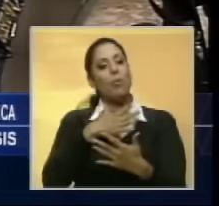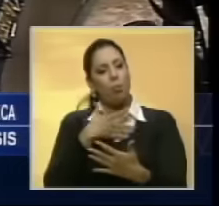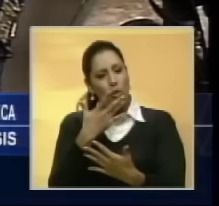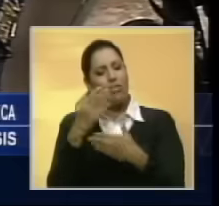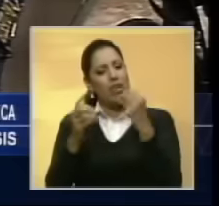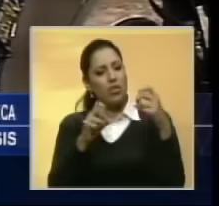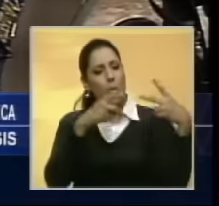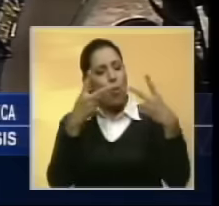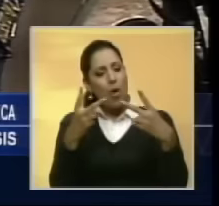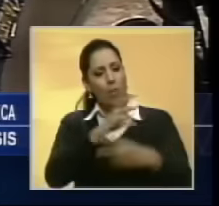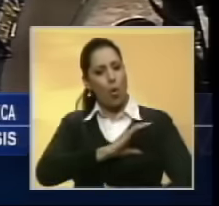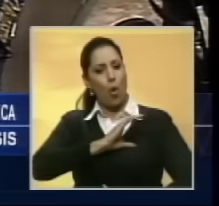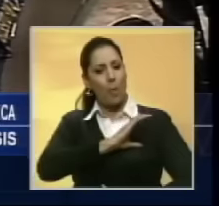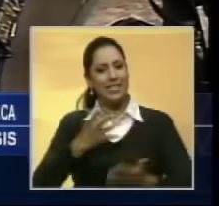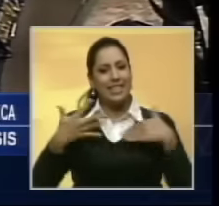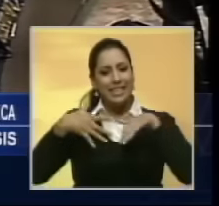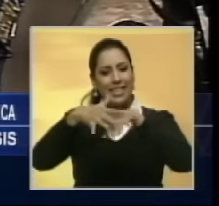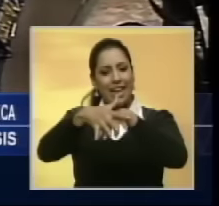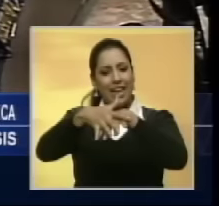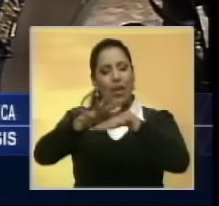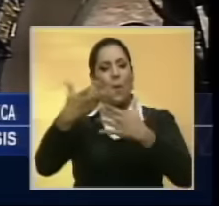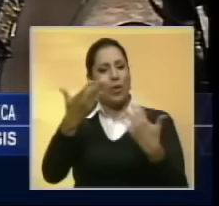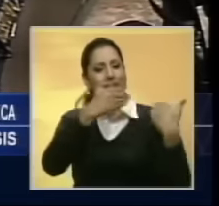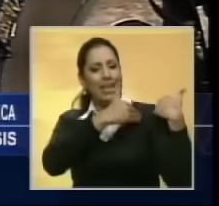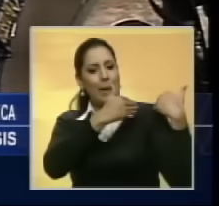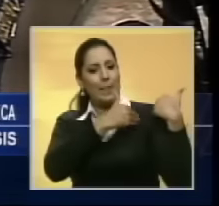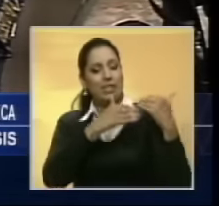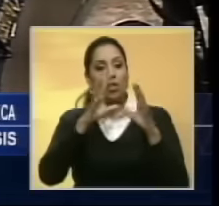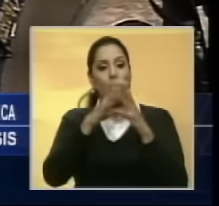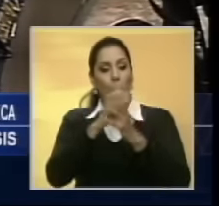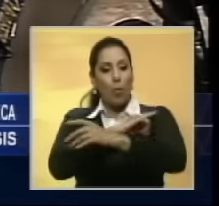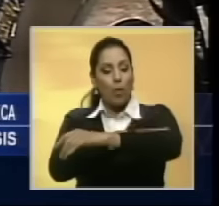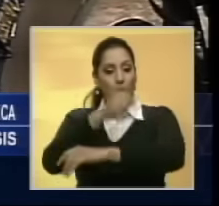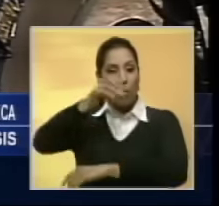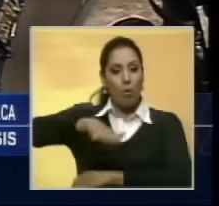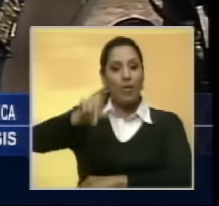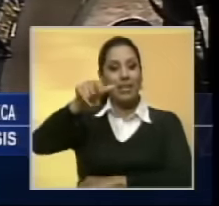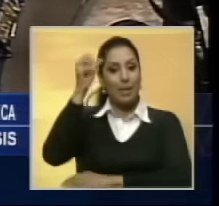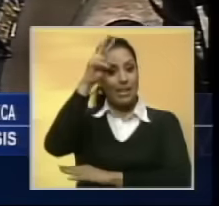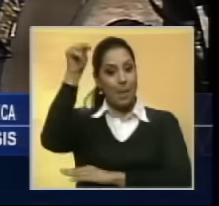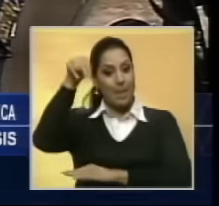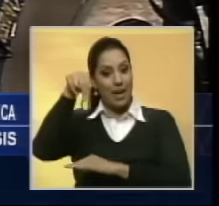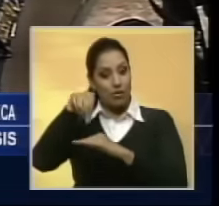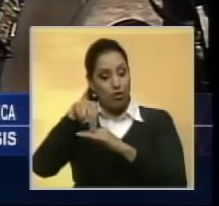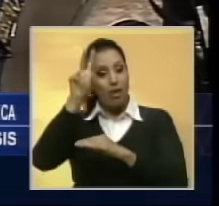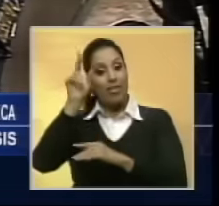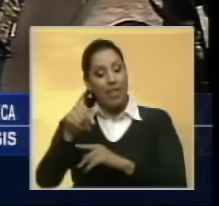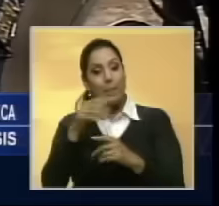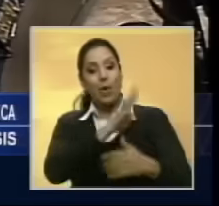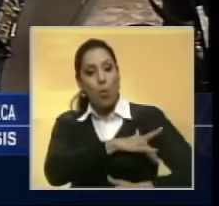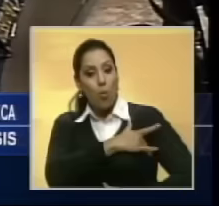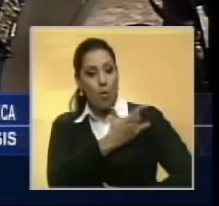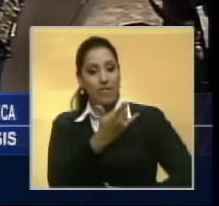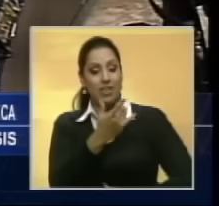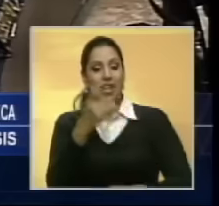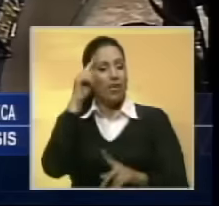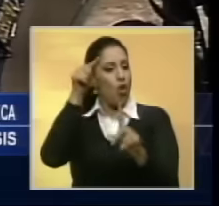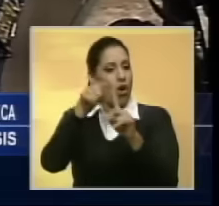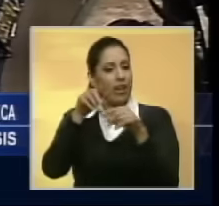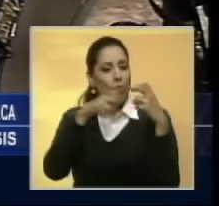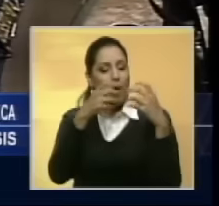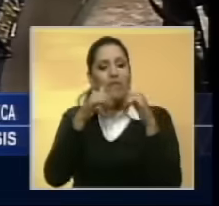la creación de una comisión integrada por representantes del Poder Popular, así como la Asamblea Nacional y de universidades, con el fin de